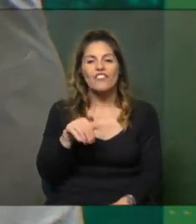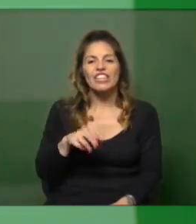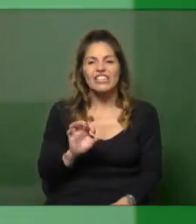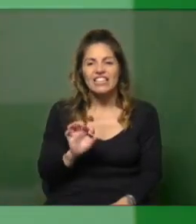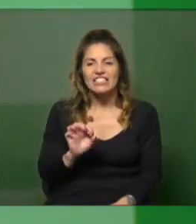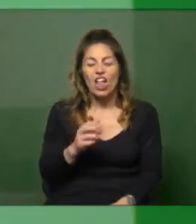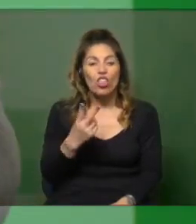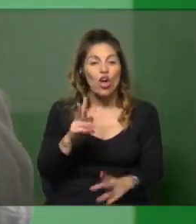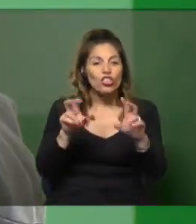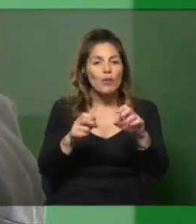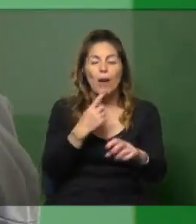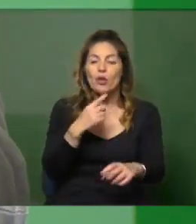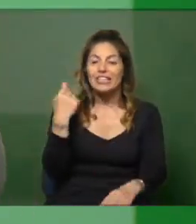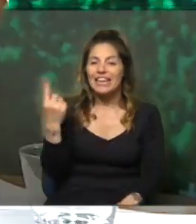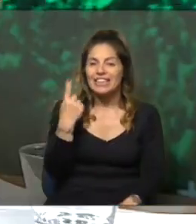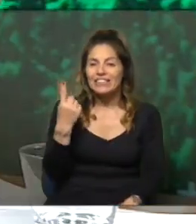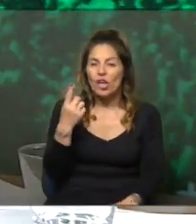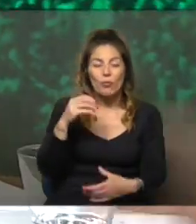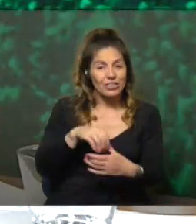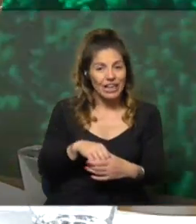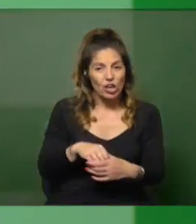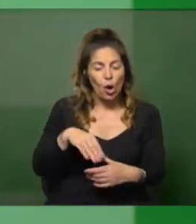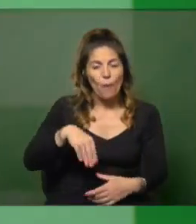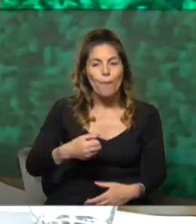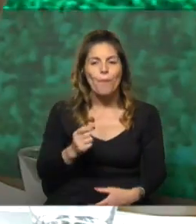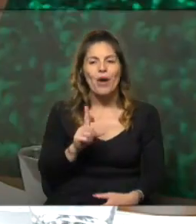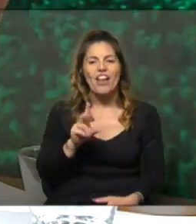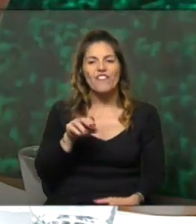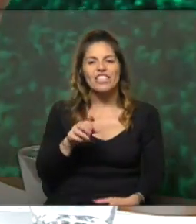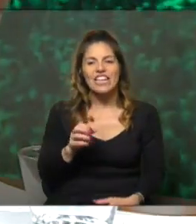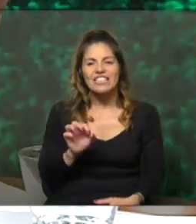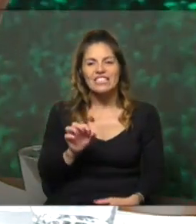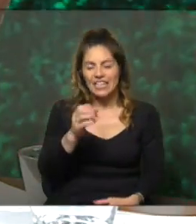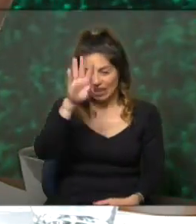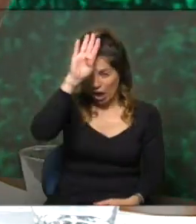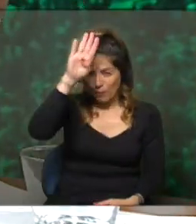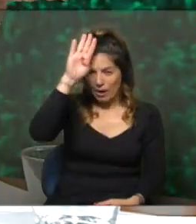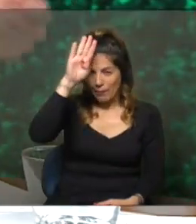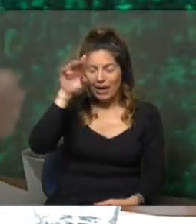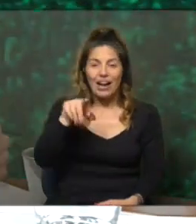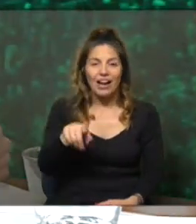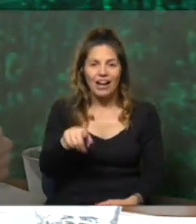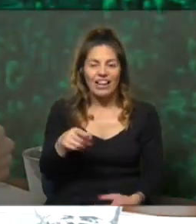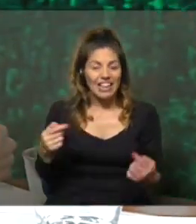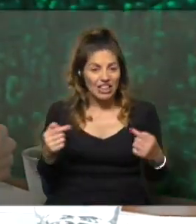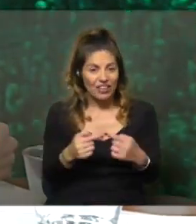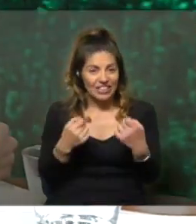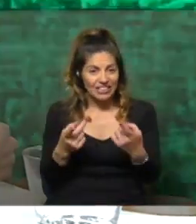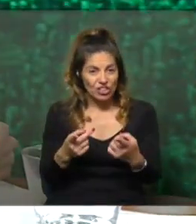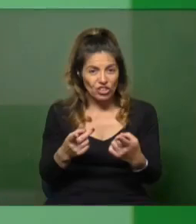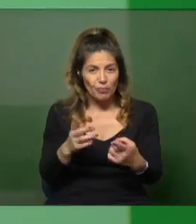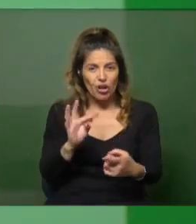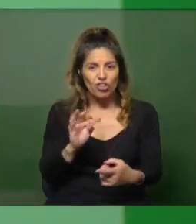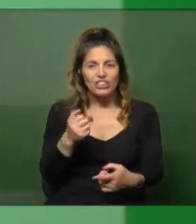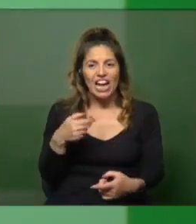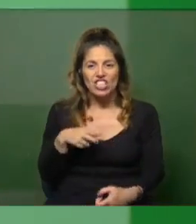política internacional muy internos malvinas y el papa en el debate justamente se dio esa cuestión con t claro y la